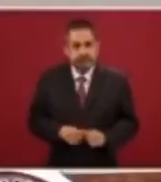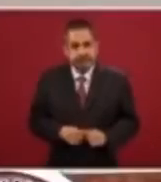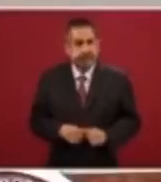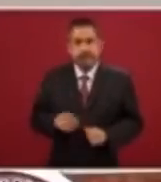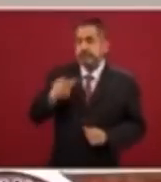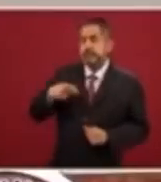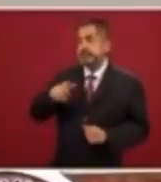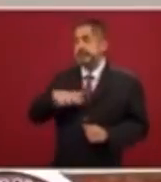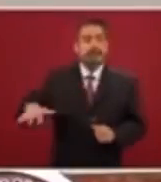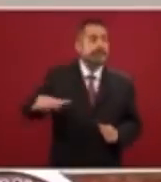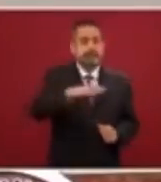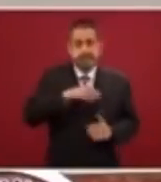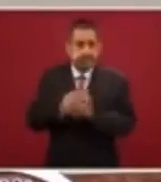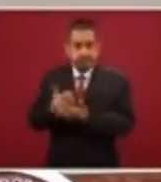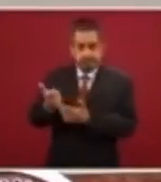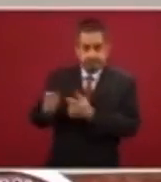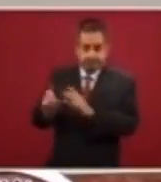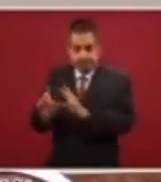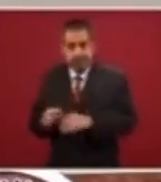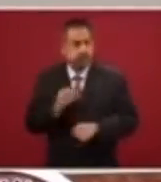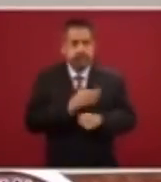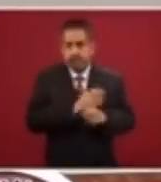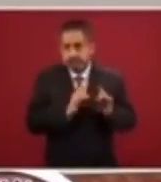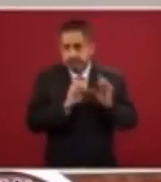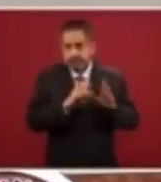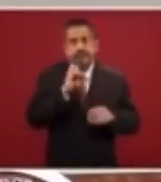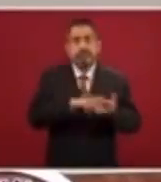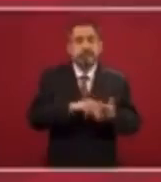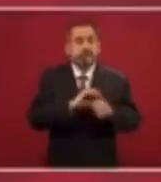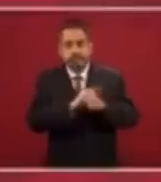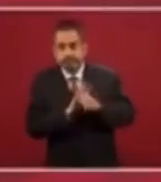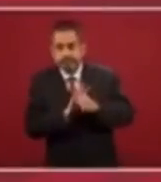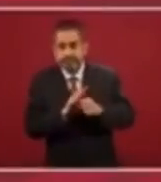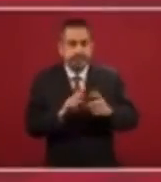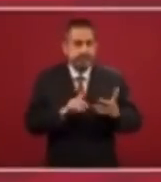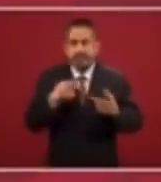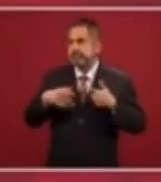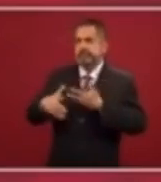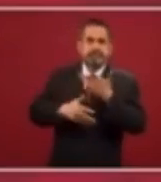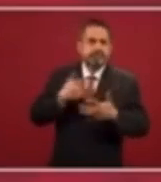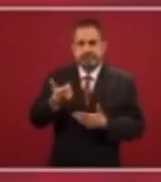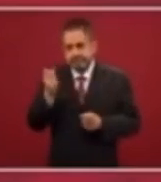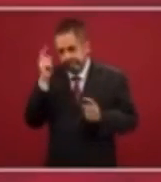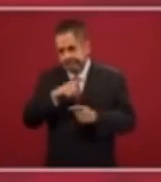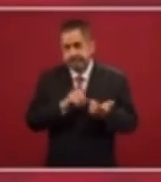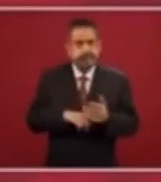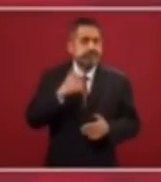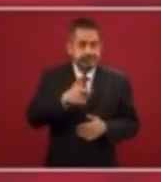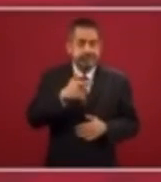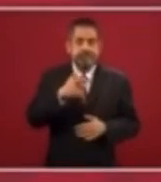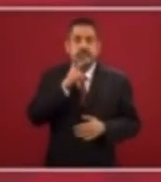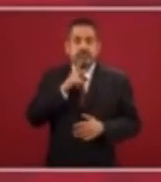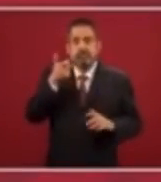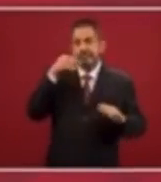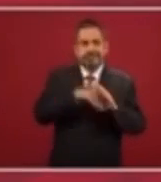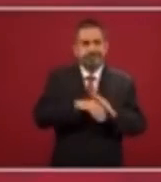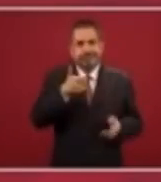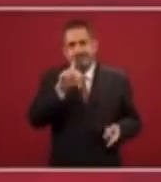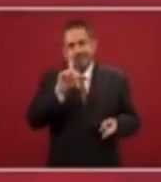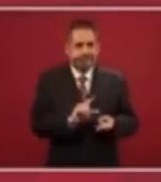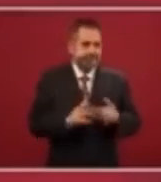La economía popular, ante esta circunstancia del coronavirus que ha generado inestabilidad económica financiera, la caída del precio del